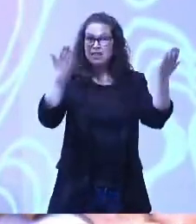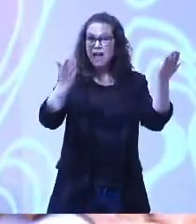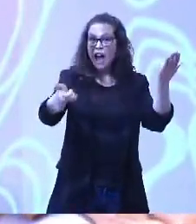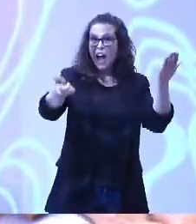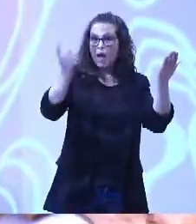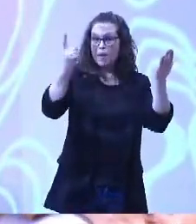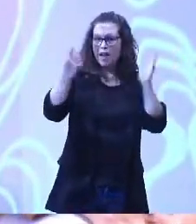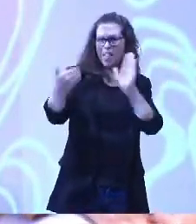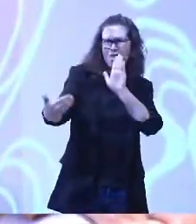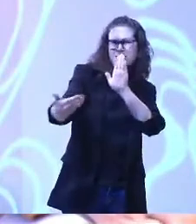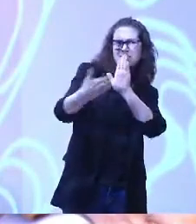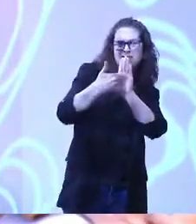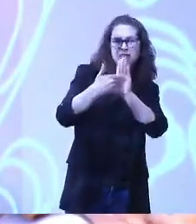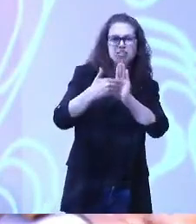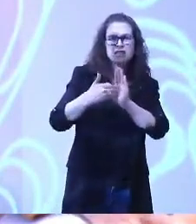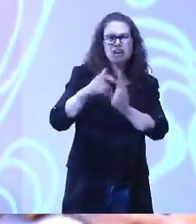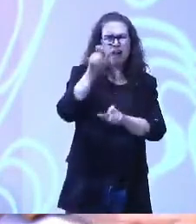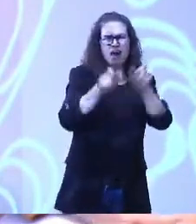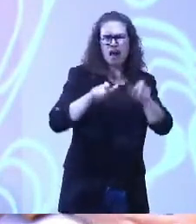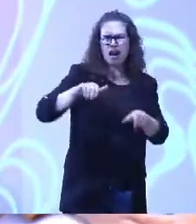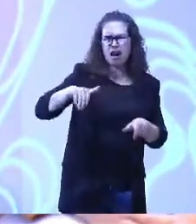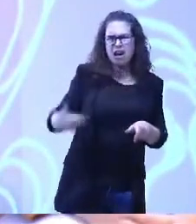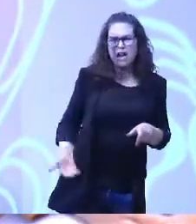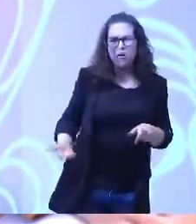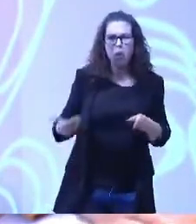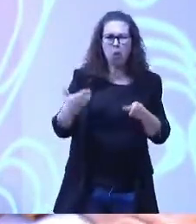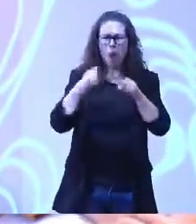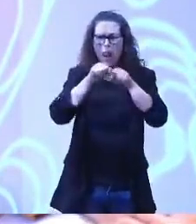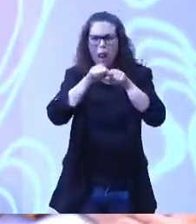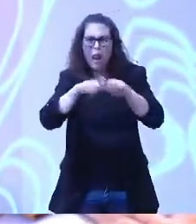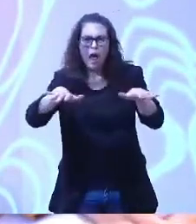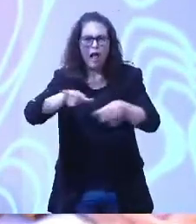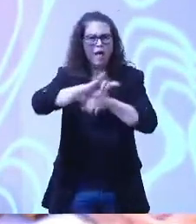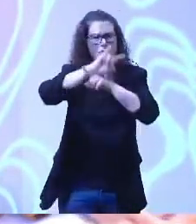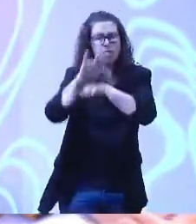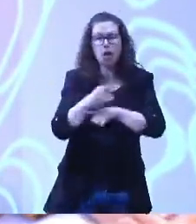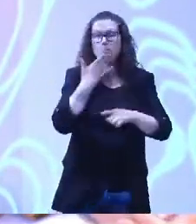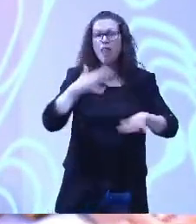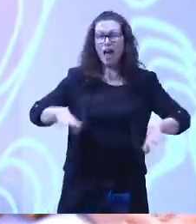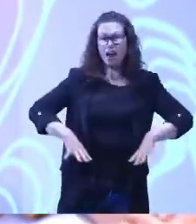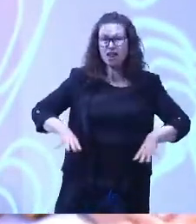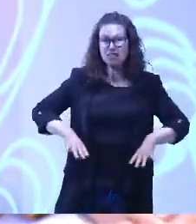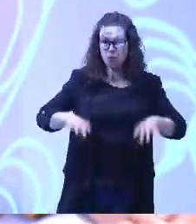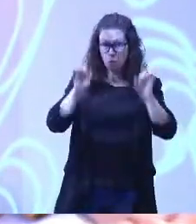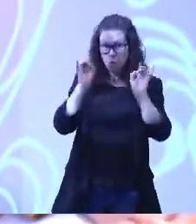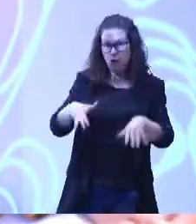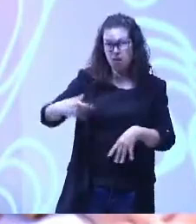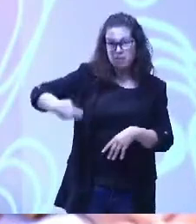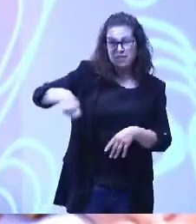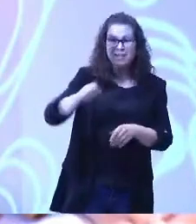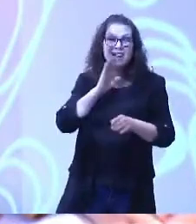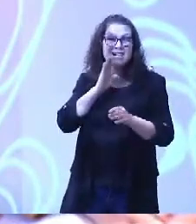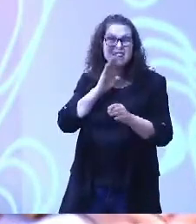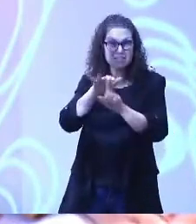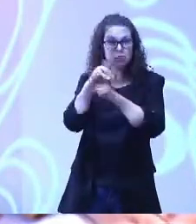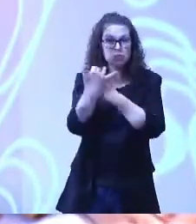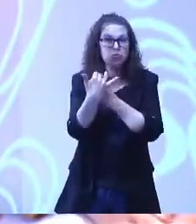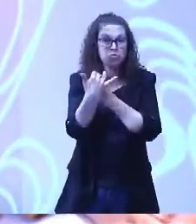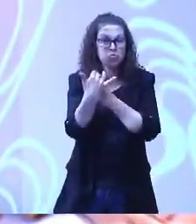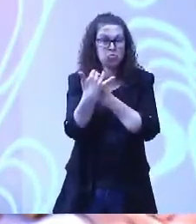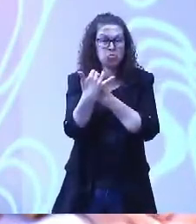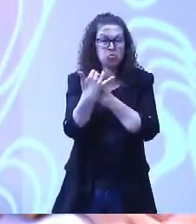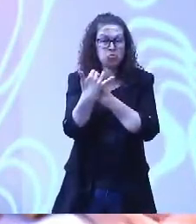de tecnooligarcas que hacen estafas piramidales, como le han hecho a los argentinos este presidente que tienen, con